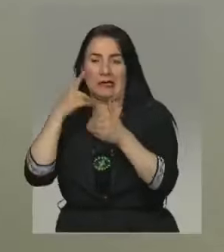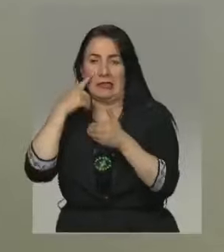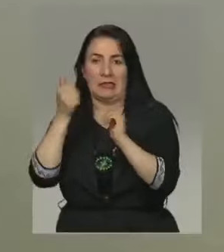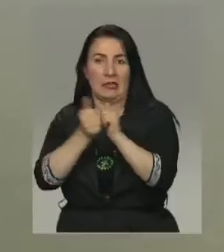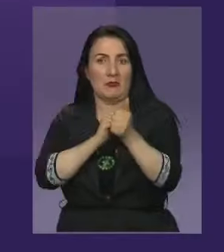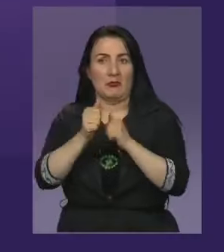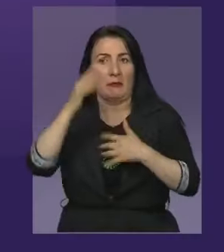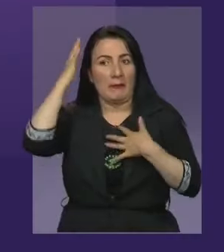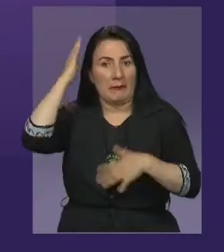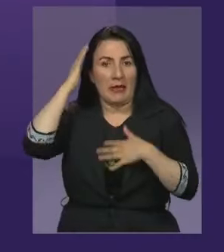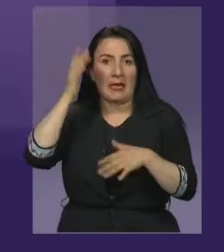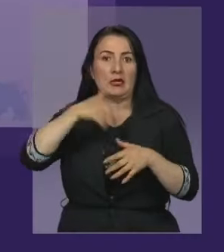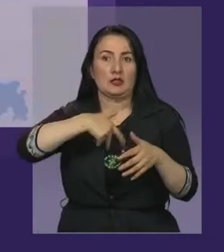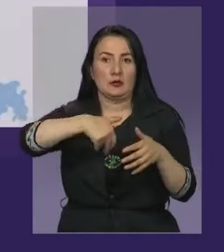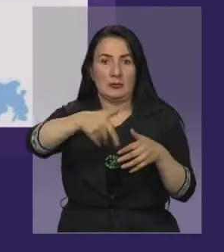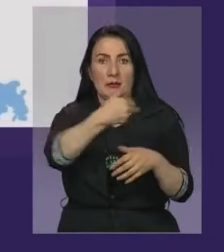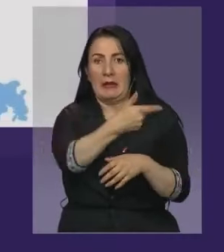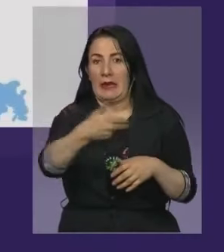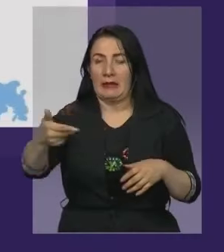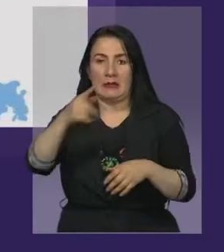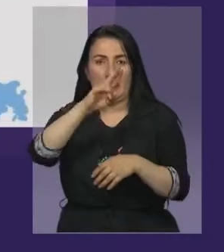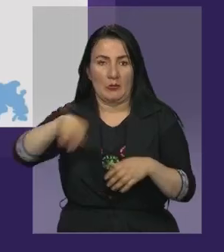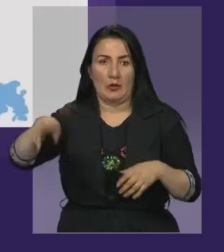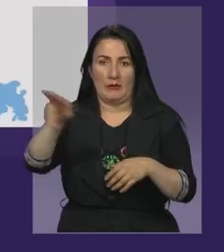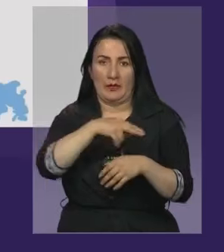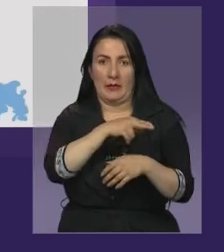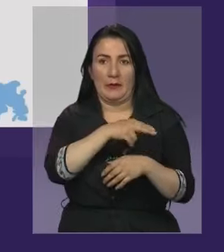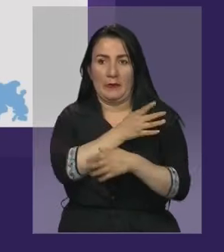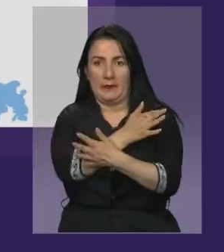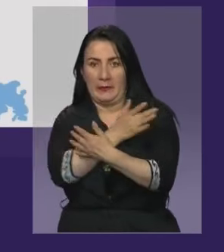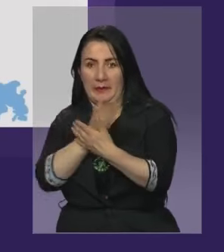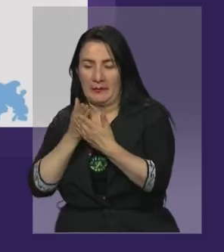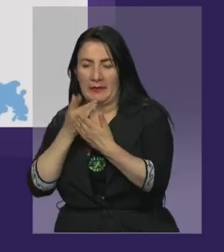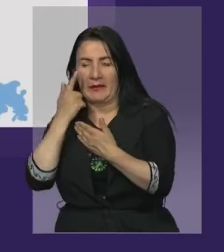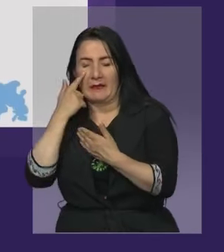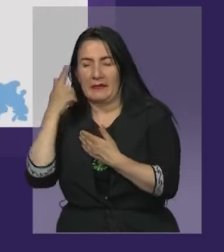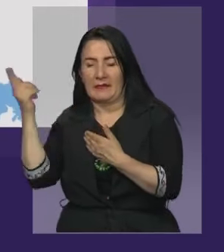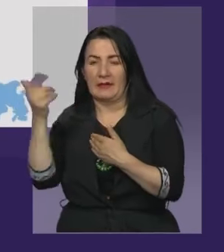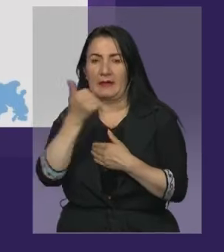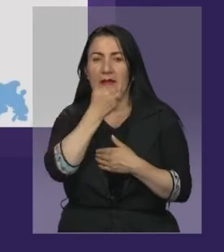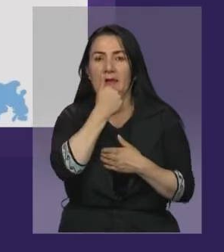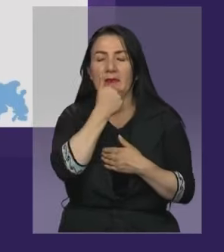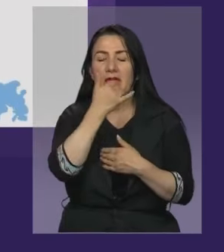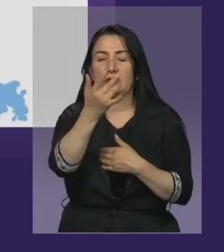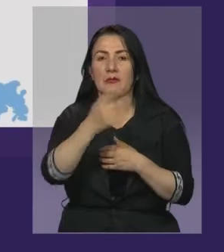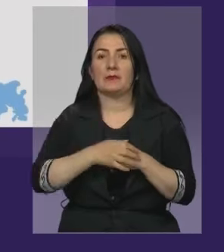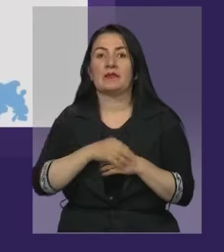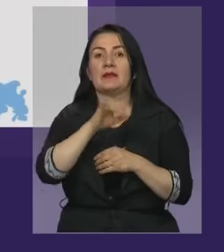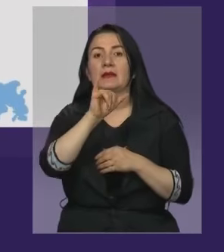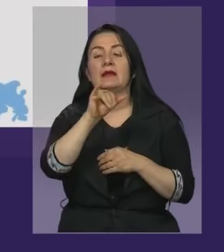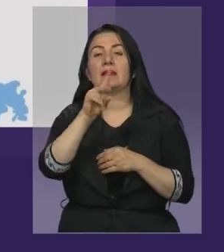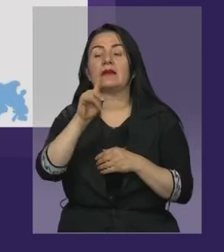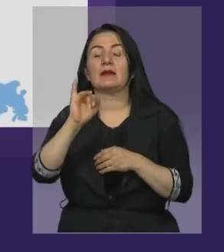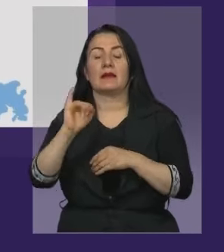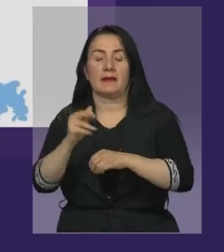habrá baños, vestieres ni prácticas acuáticas durante estos días. Veamos lo que anunciaron desde el IDRD.